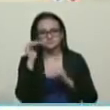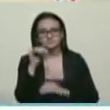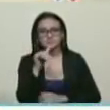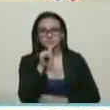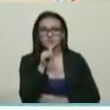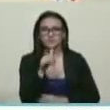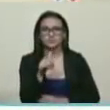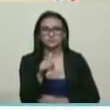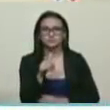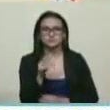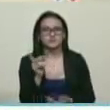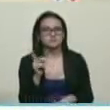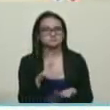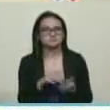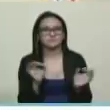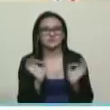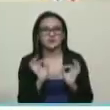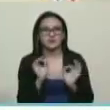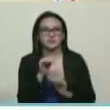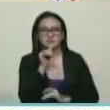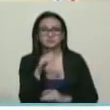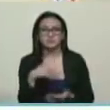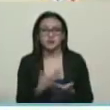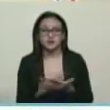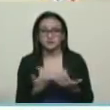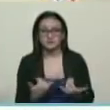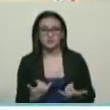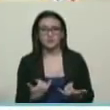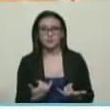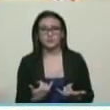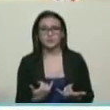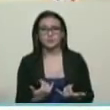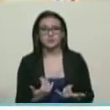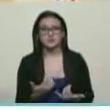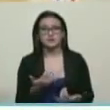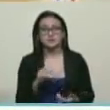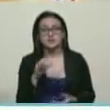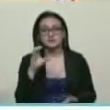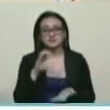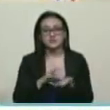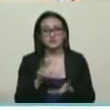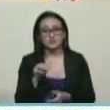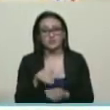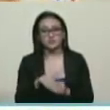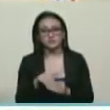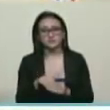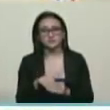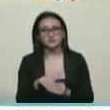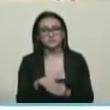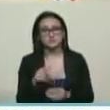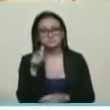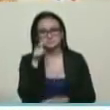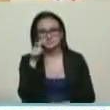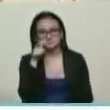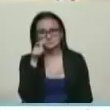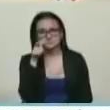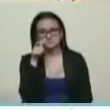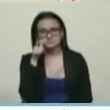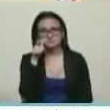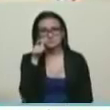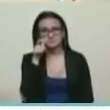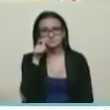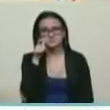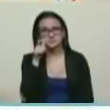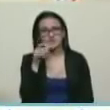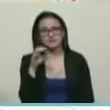denuncias. No nos han llegado denuncias de ese tipo. Si tienes el centro de votación, tú no los dejas, los vamos y los choqueamos, y los chequeamos